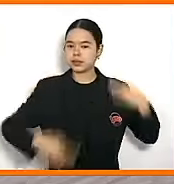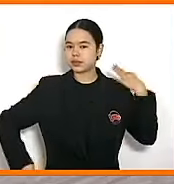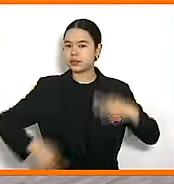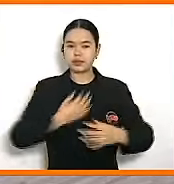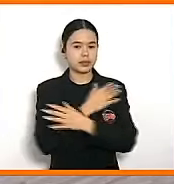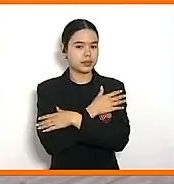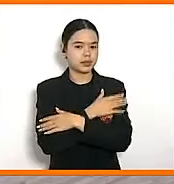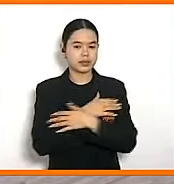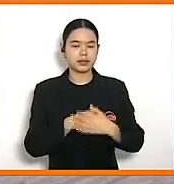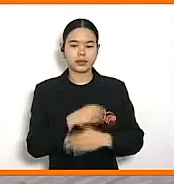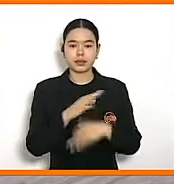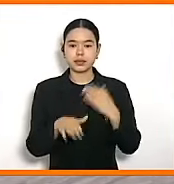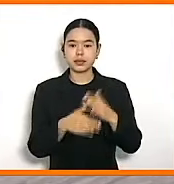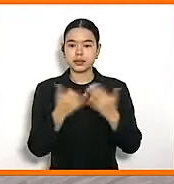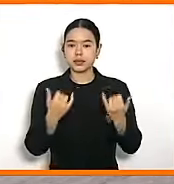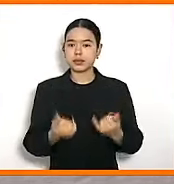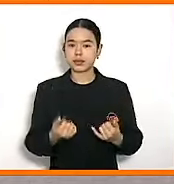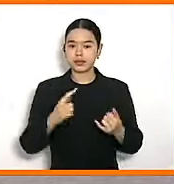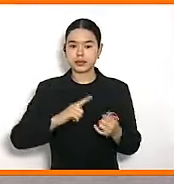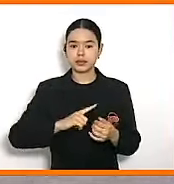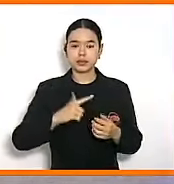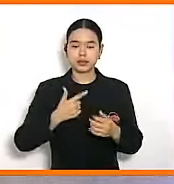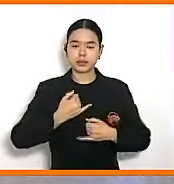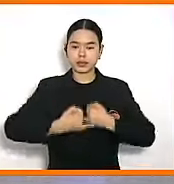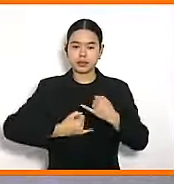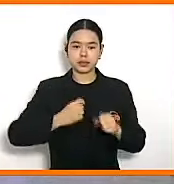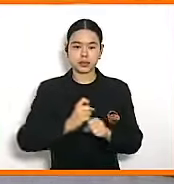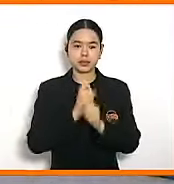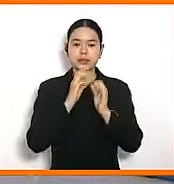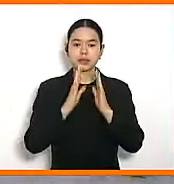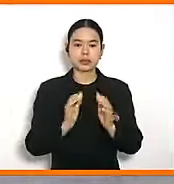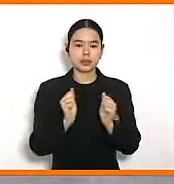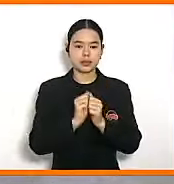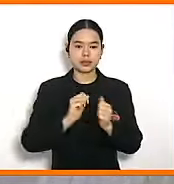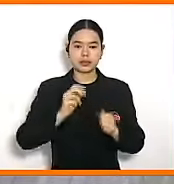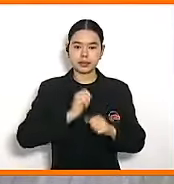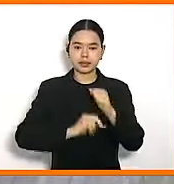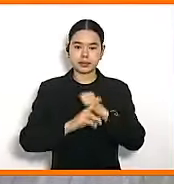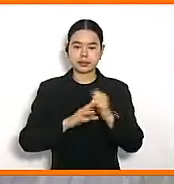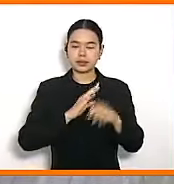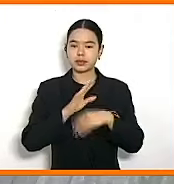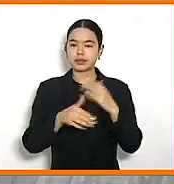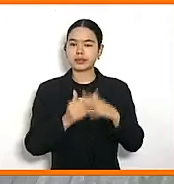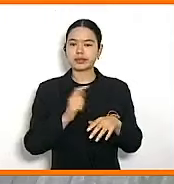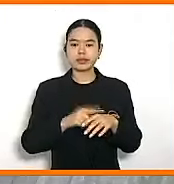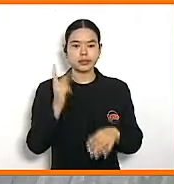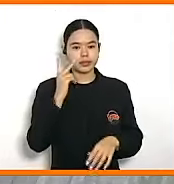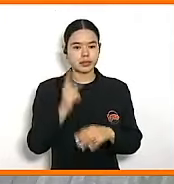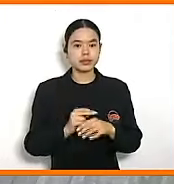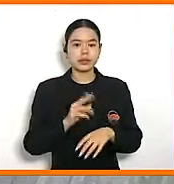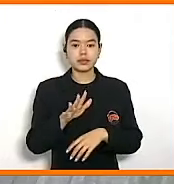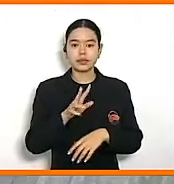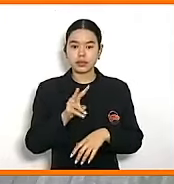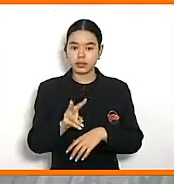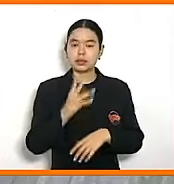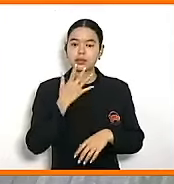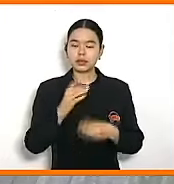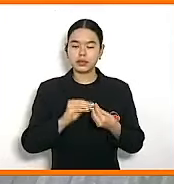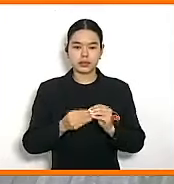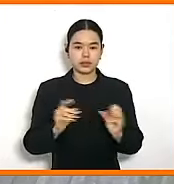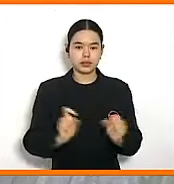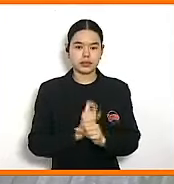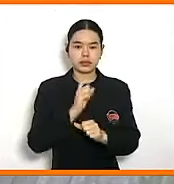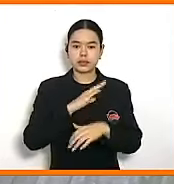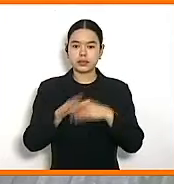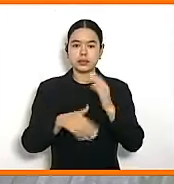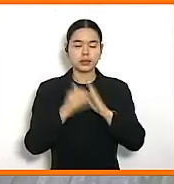Muchas felicidades, y es así como pasamos a ganar a Locatracho junto a premiados y a conocer estos 2 números afortunados.